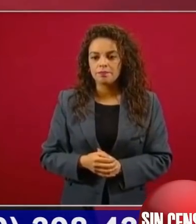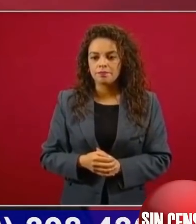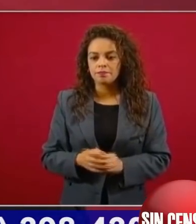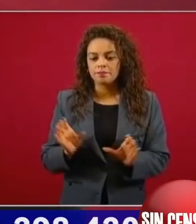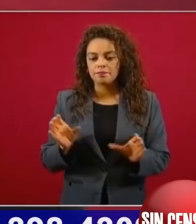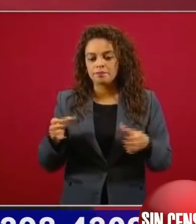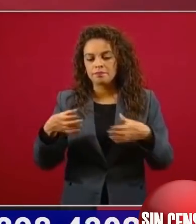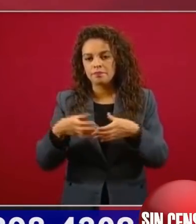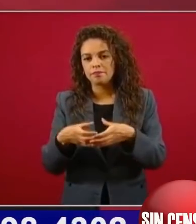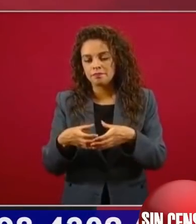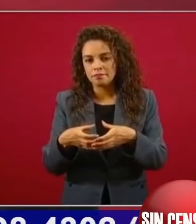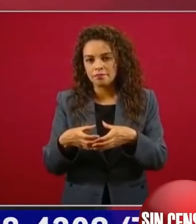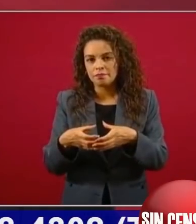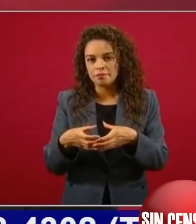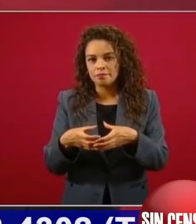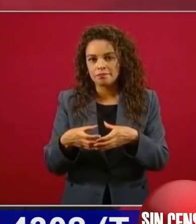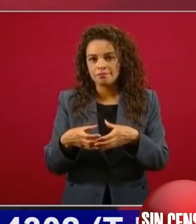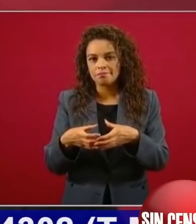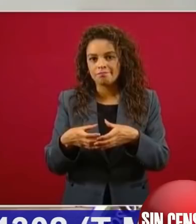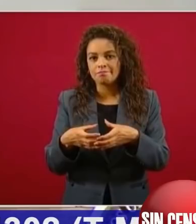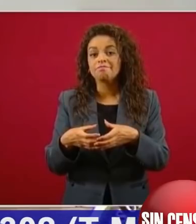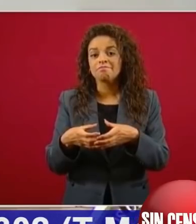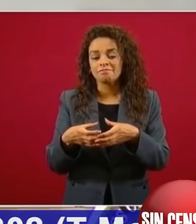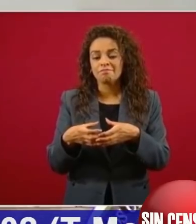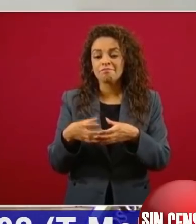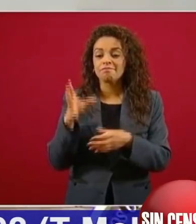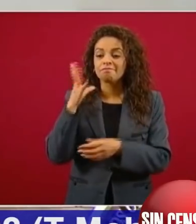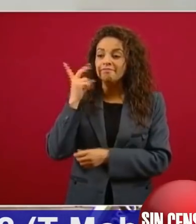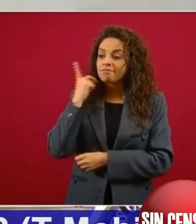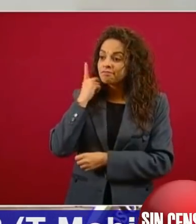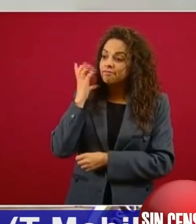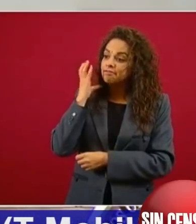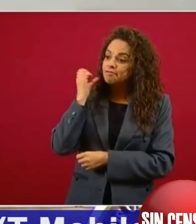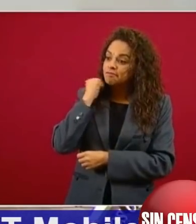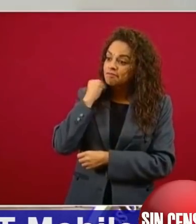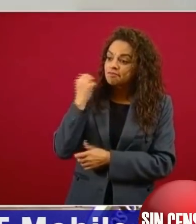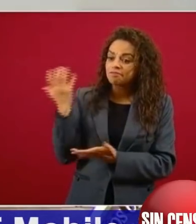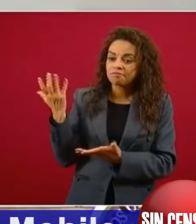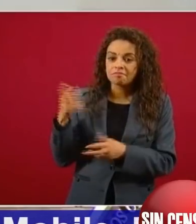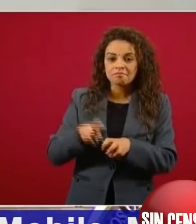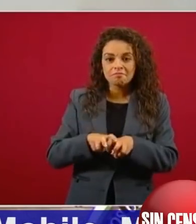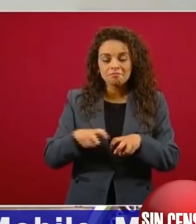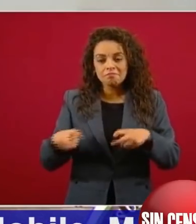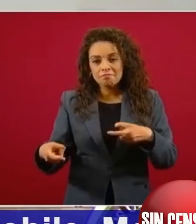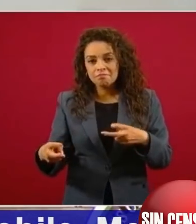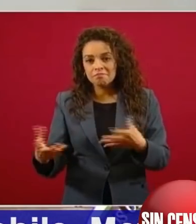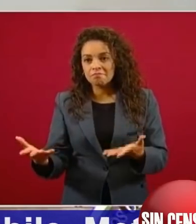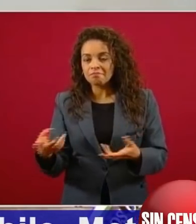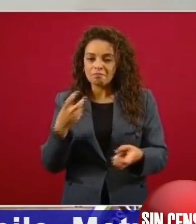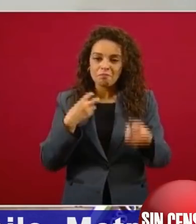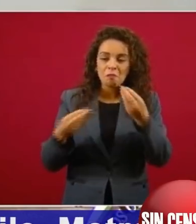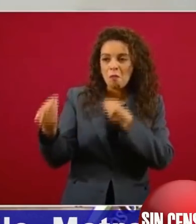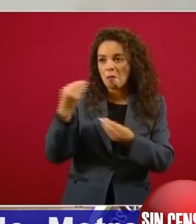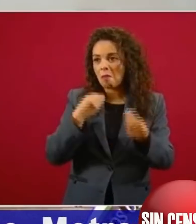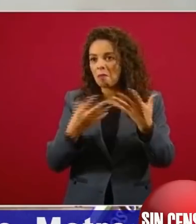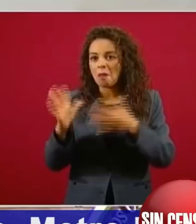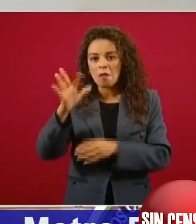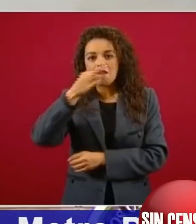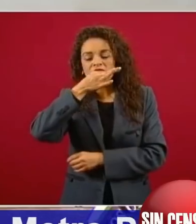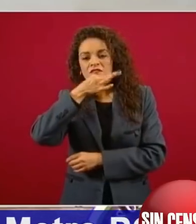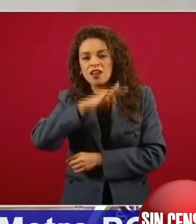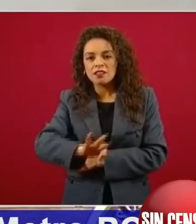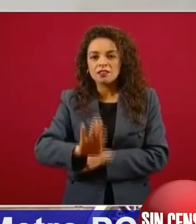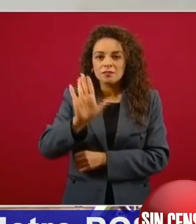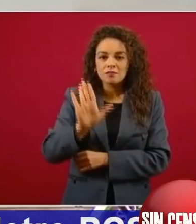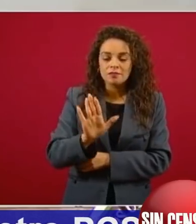comilonas con los diputados, con los senadores, le llamaban en